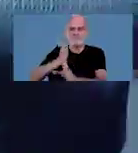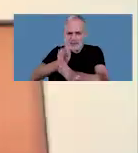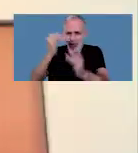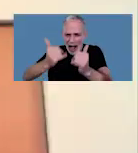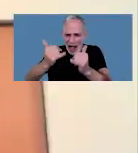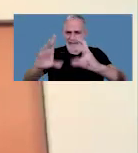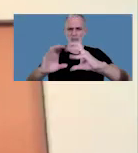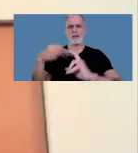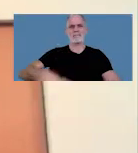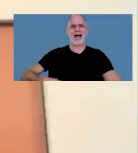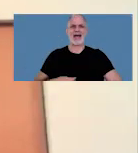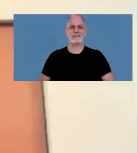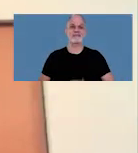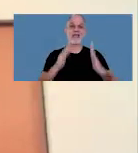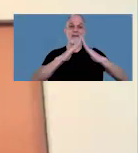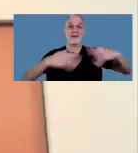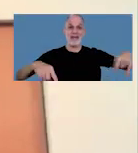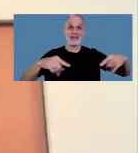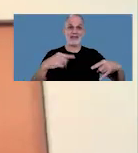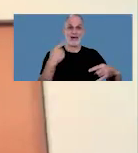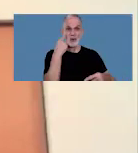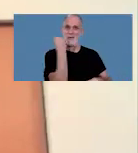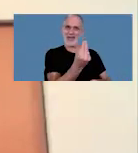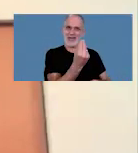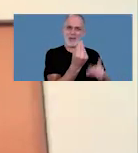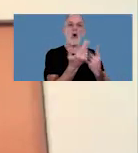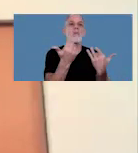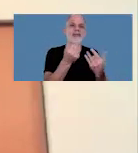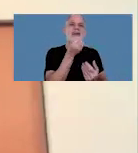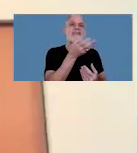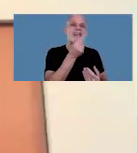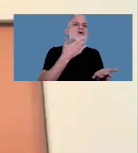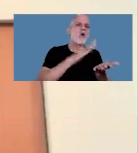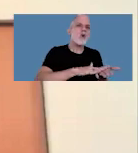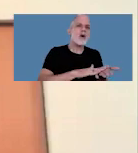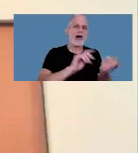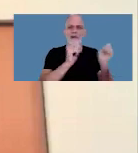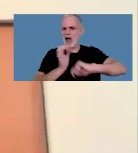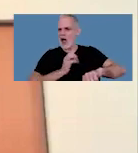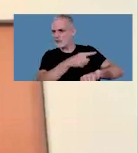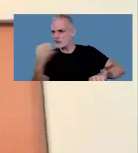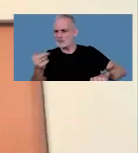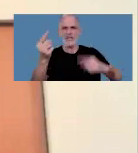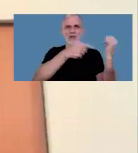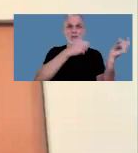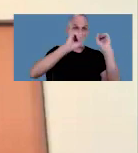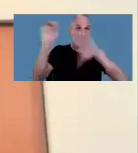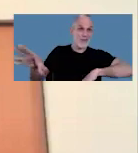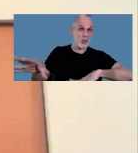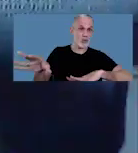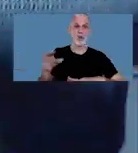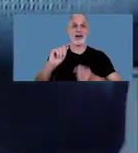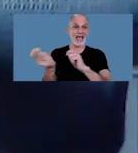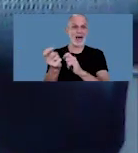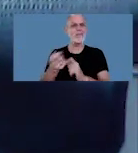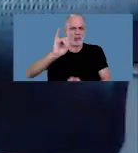¿La vivienda o casa habitación puede cambiar de una declaración jurada a otra según se mude el declarante Sí, si en